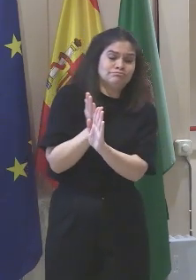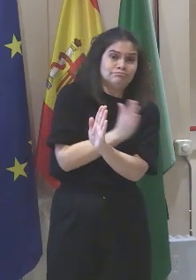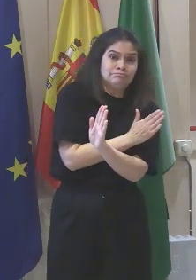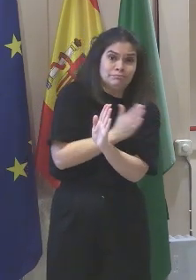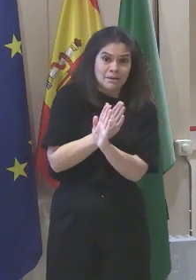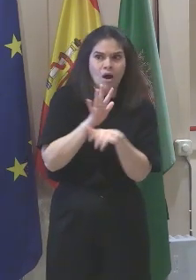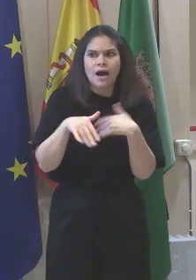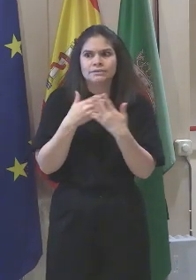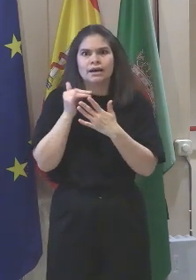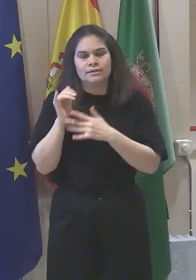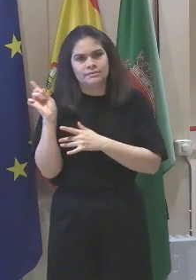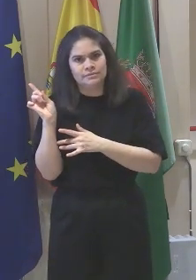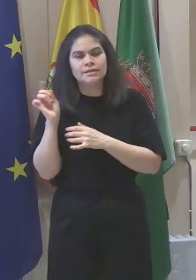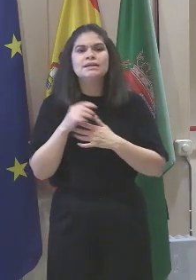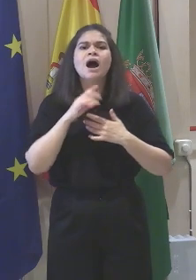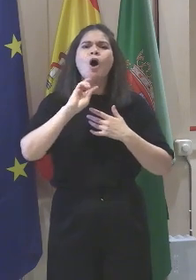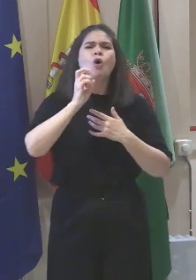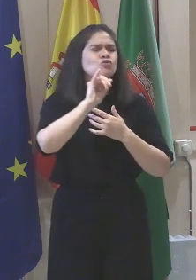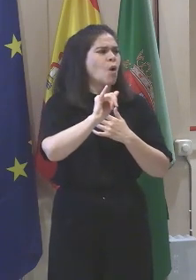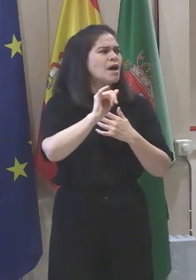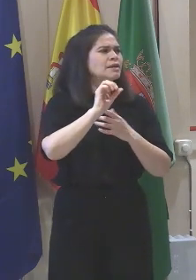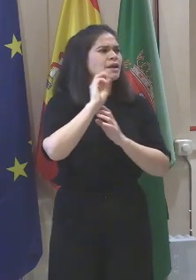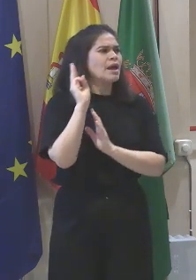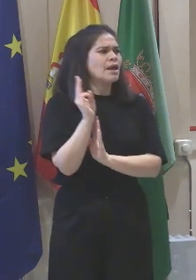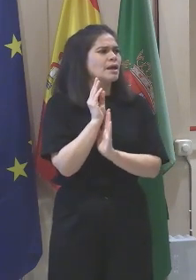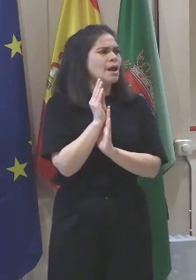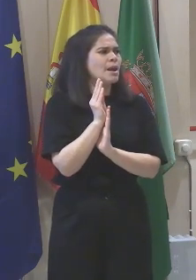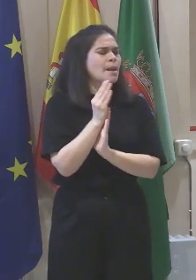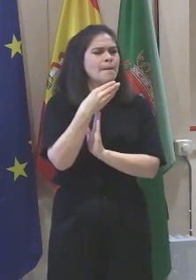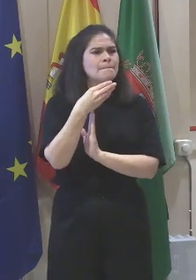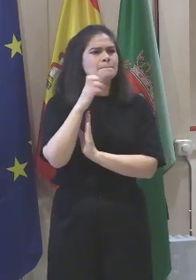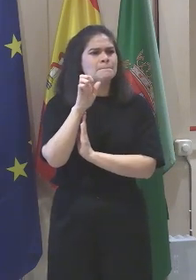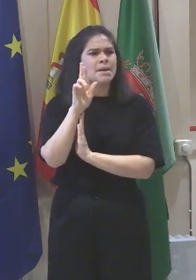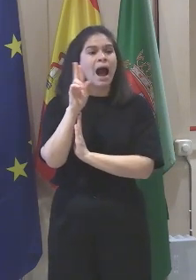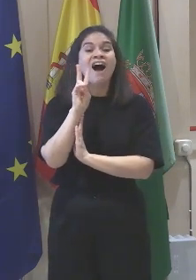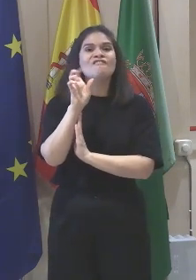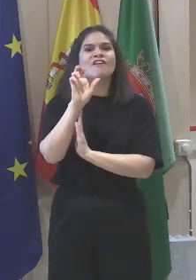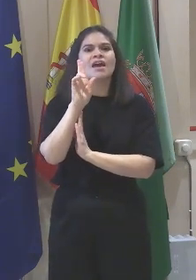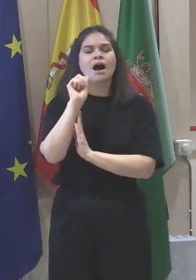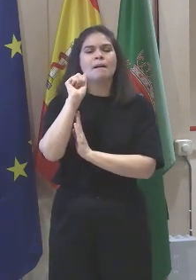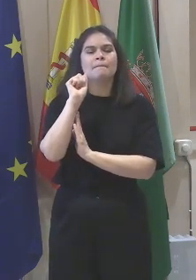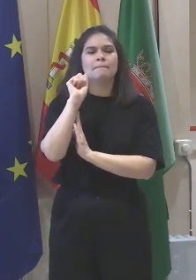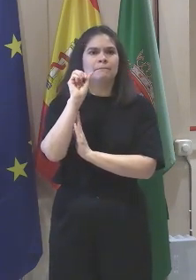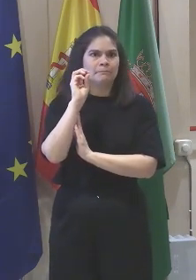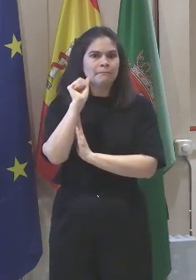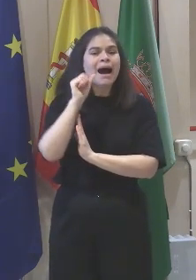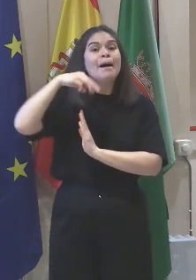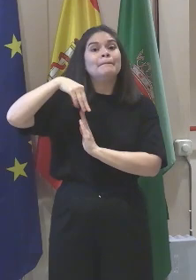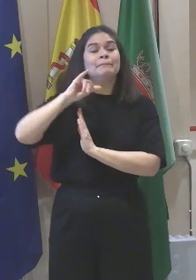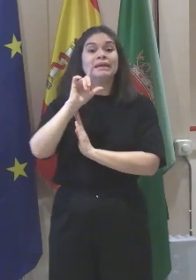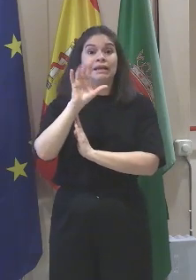aquí, lógicamente. Luego hay otro que es el verapamilo, que es muy interesante, porque esto desde los años 70 se vio en un estudio